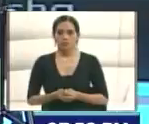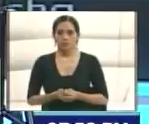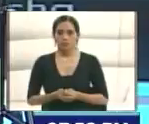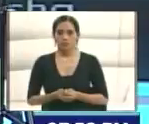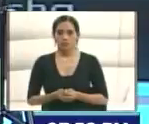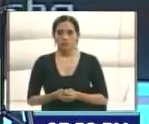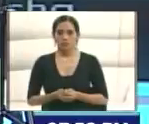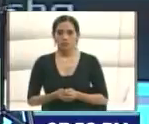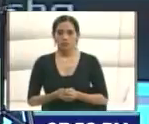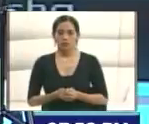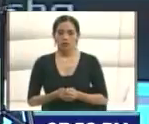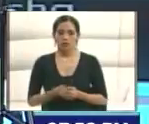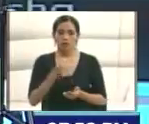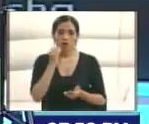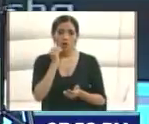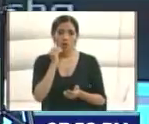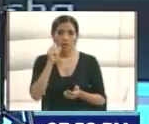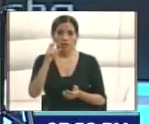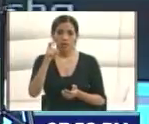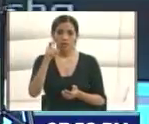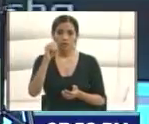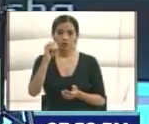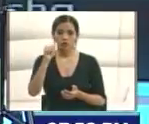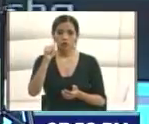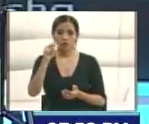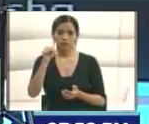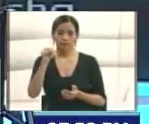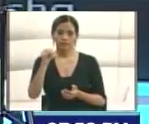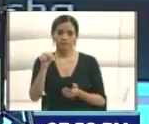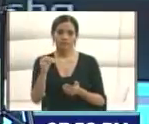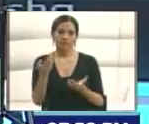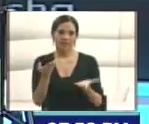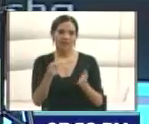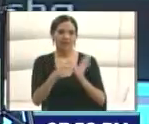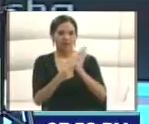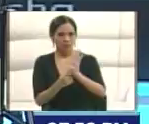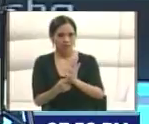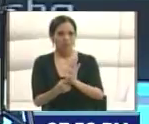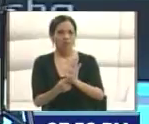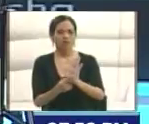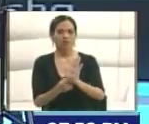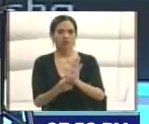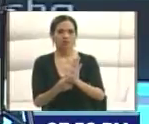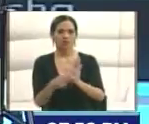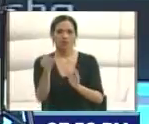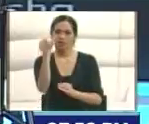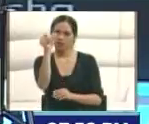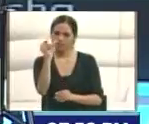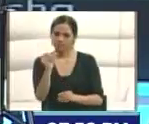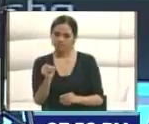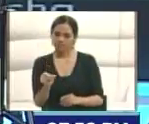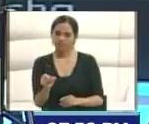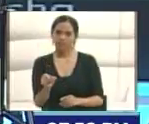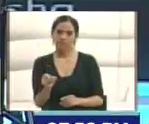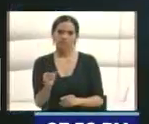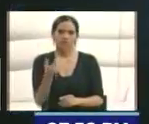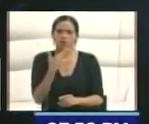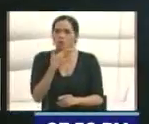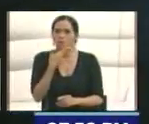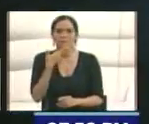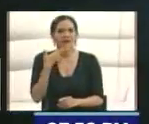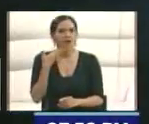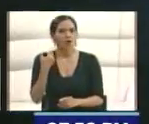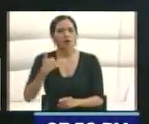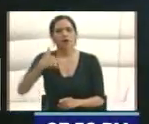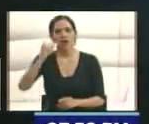suban bueno nada de eso de esos representantes d de lo mejor que tiene nuestro país